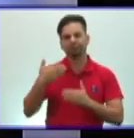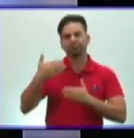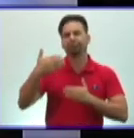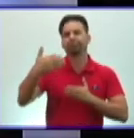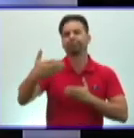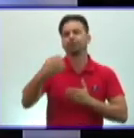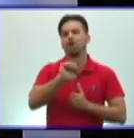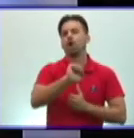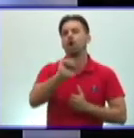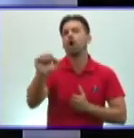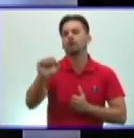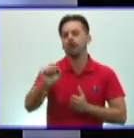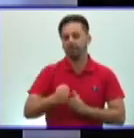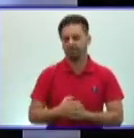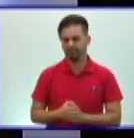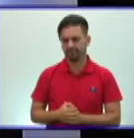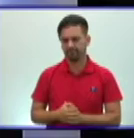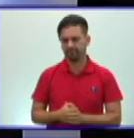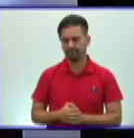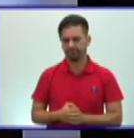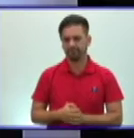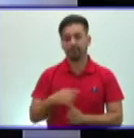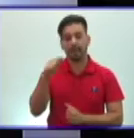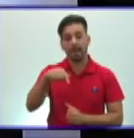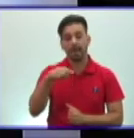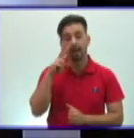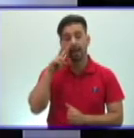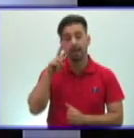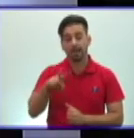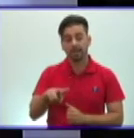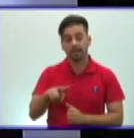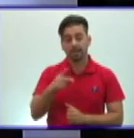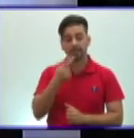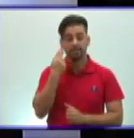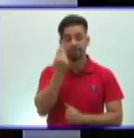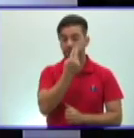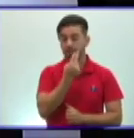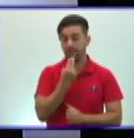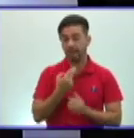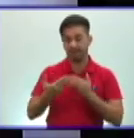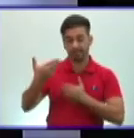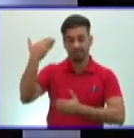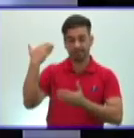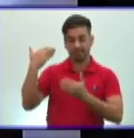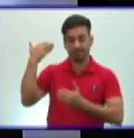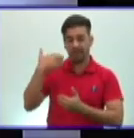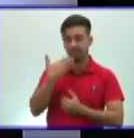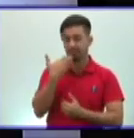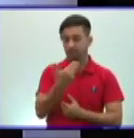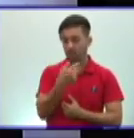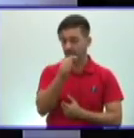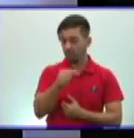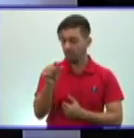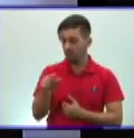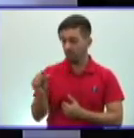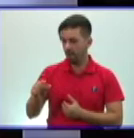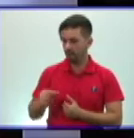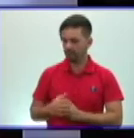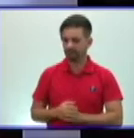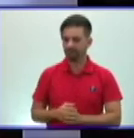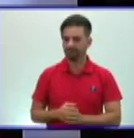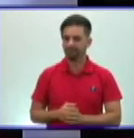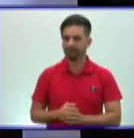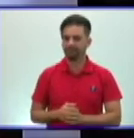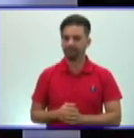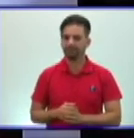está precisamente el ideal martiano sobre el mejoramiento humano y de república inclusive. Sin embargo, la